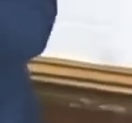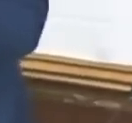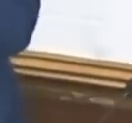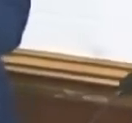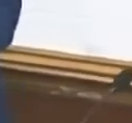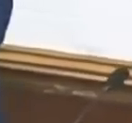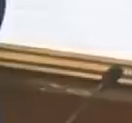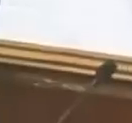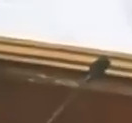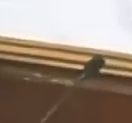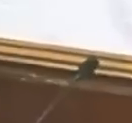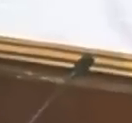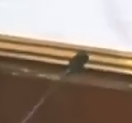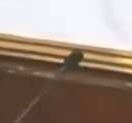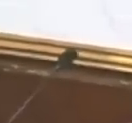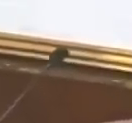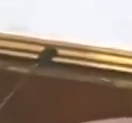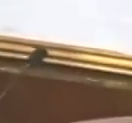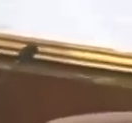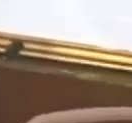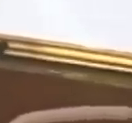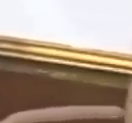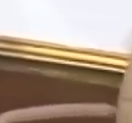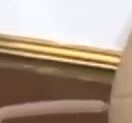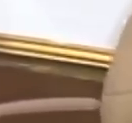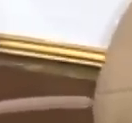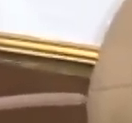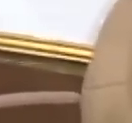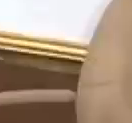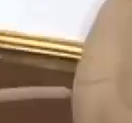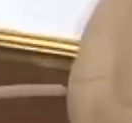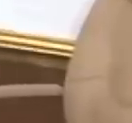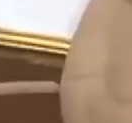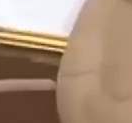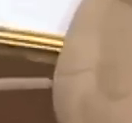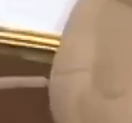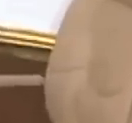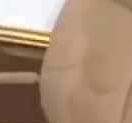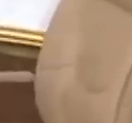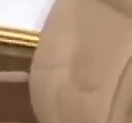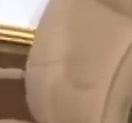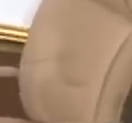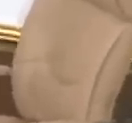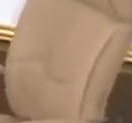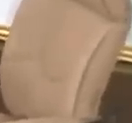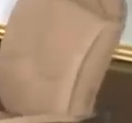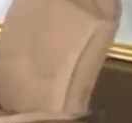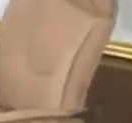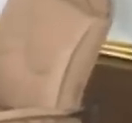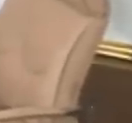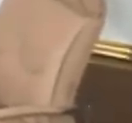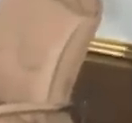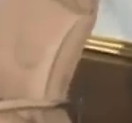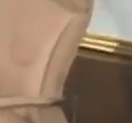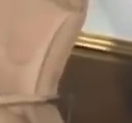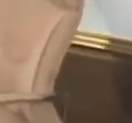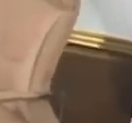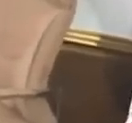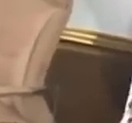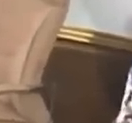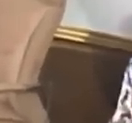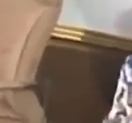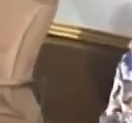mal redactado que está, por lo delirante de sus postulados, porque